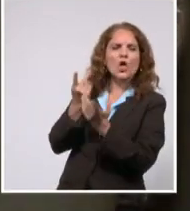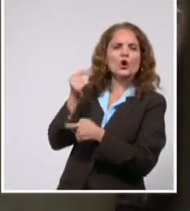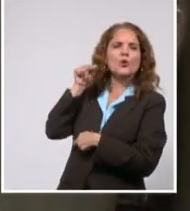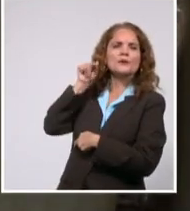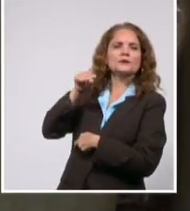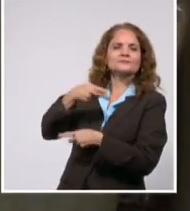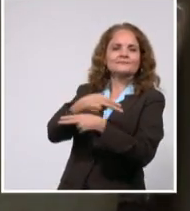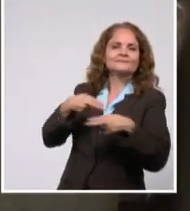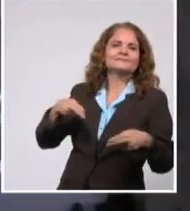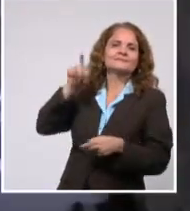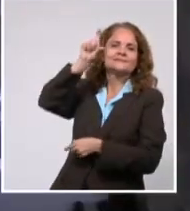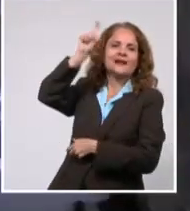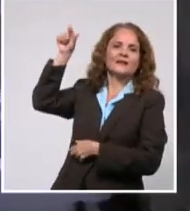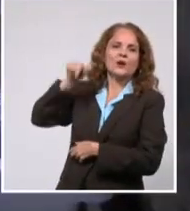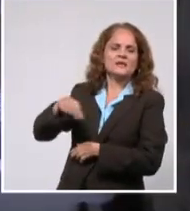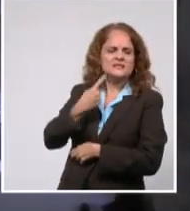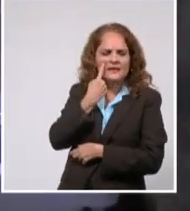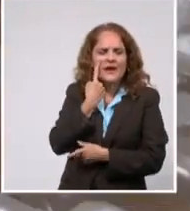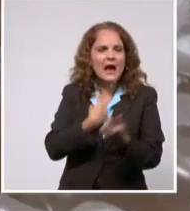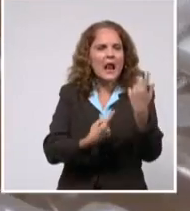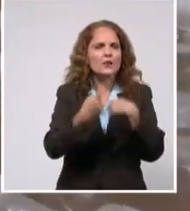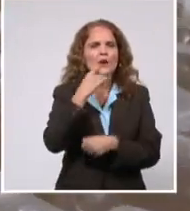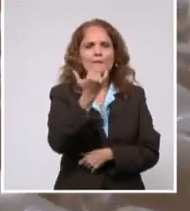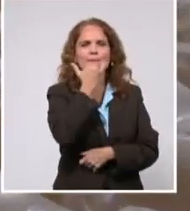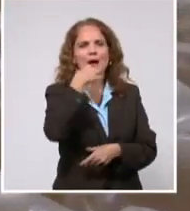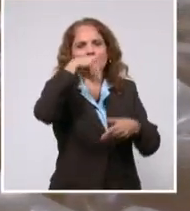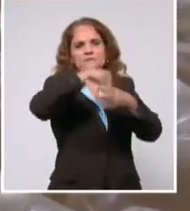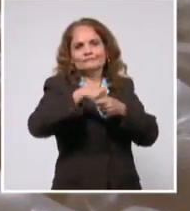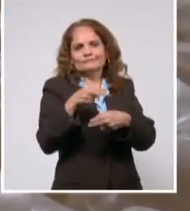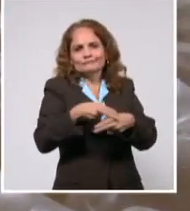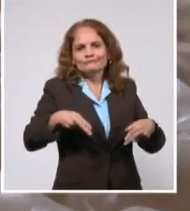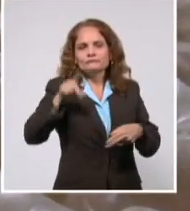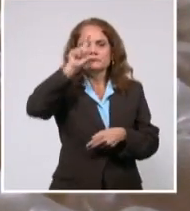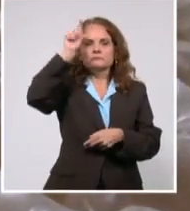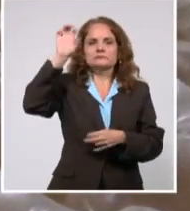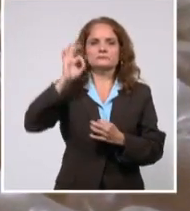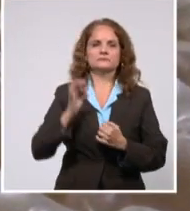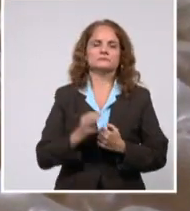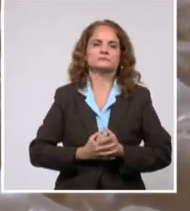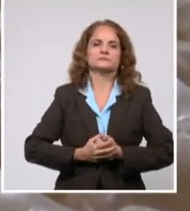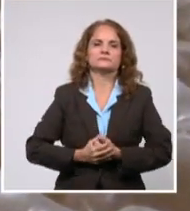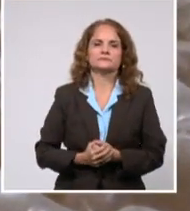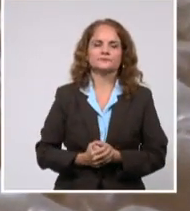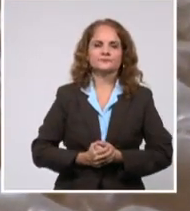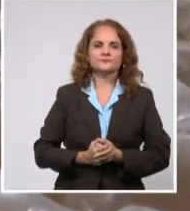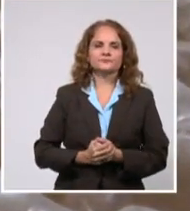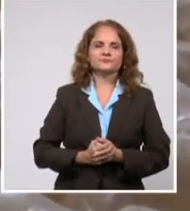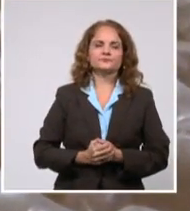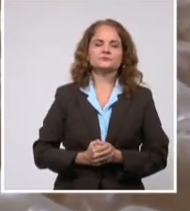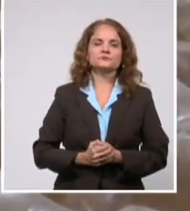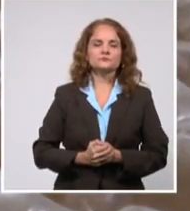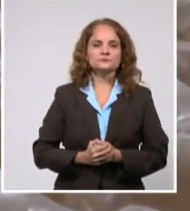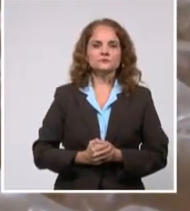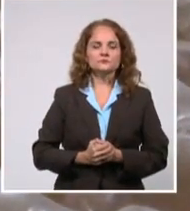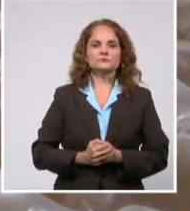la existencia de otras irregularidades en la entidad. Desde Villa Clara, Juniel Cifonte, Sistema Informativo de la Televisión Cubana.